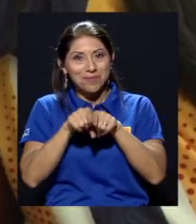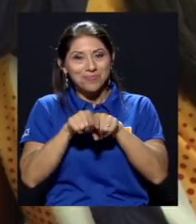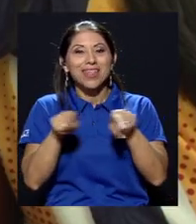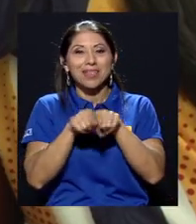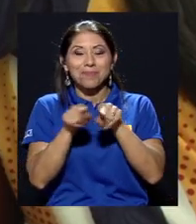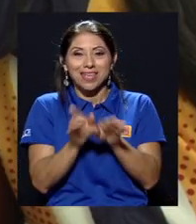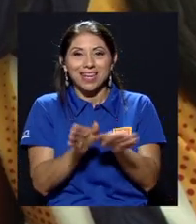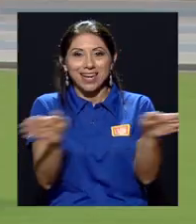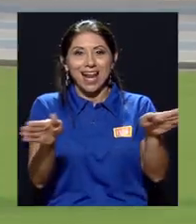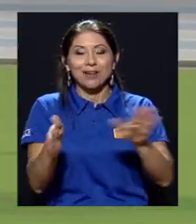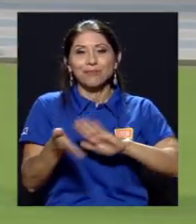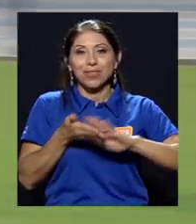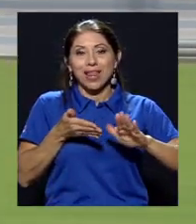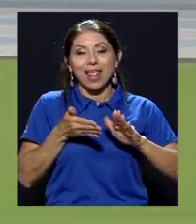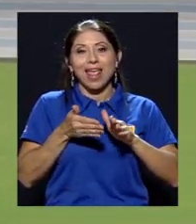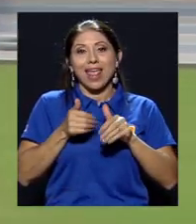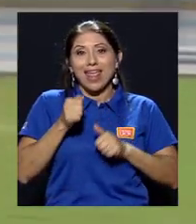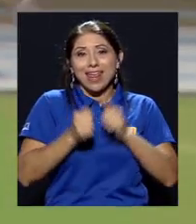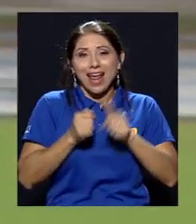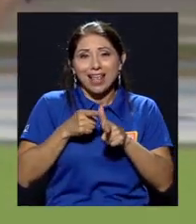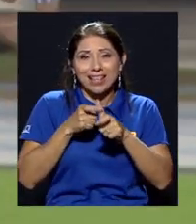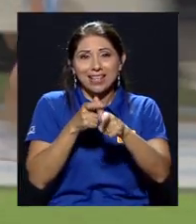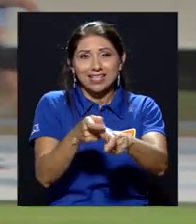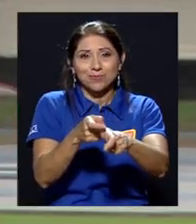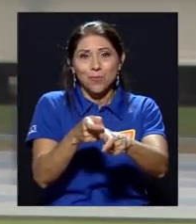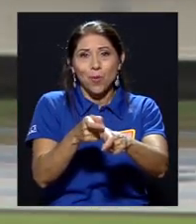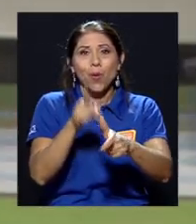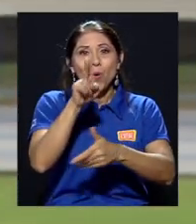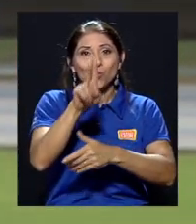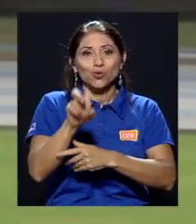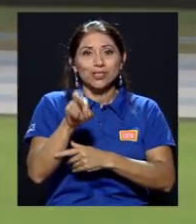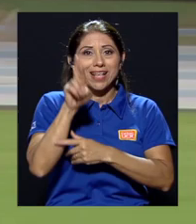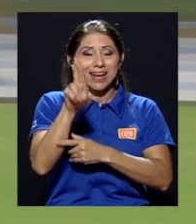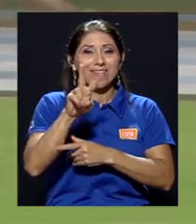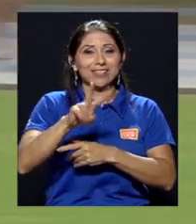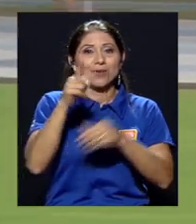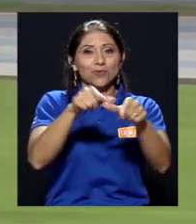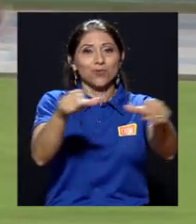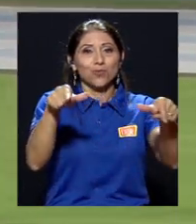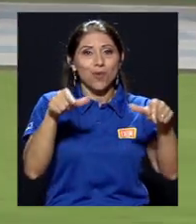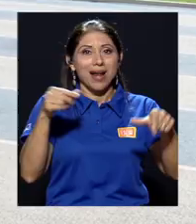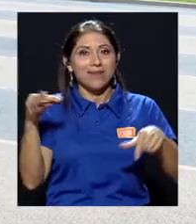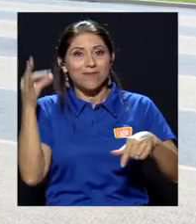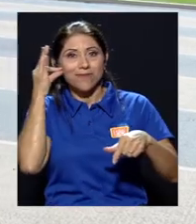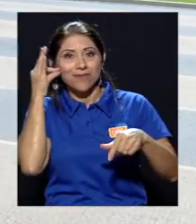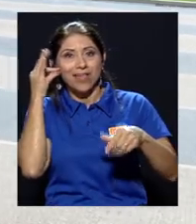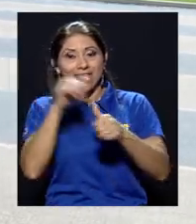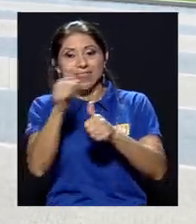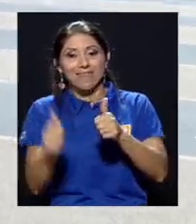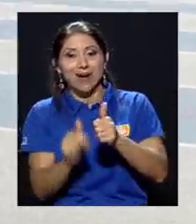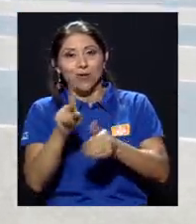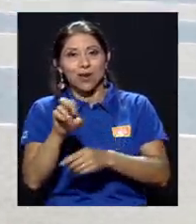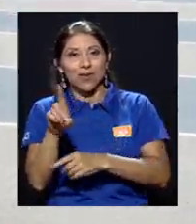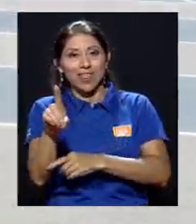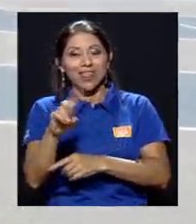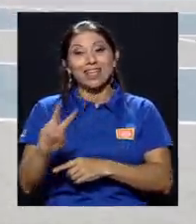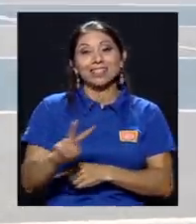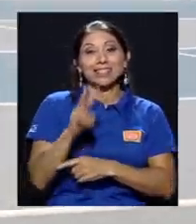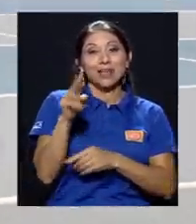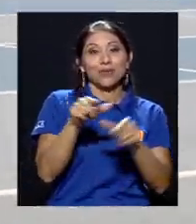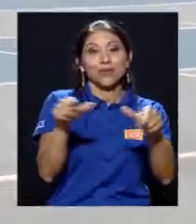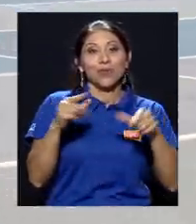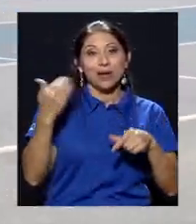En atletismo, los celestes consiguieron el segundo lugar en la rama femenina, por debajo de la UNED, y el segundo lugar en masculino, por debajo